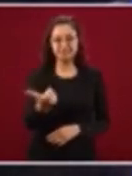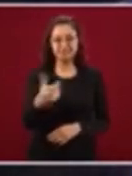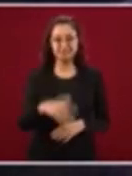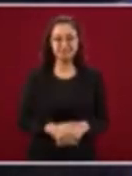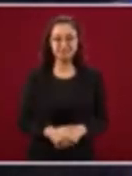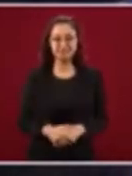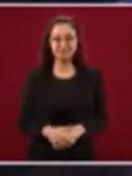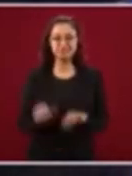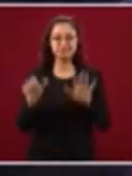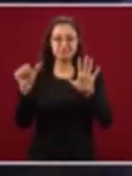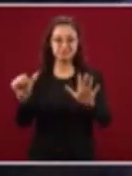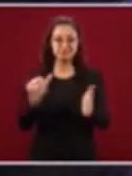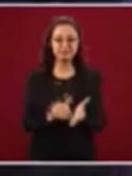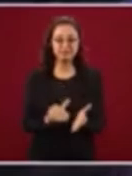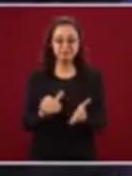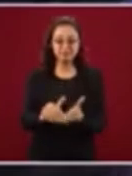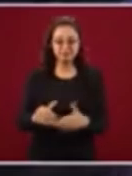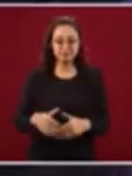6 millones